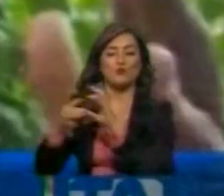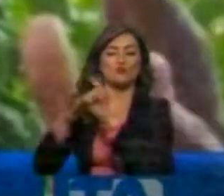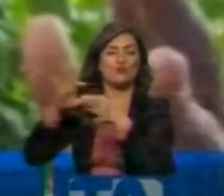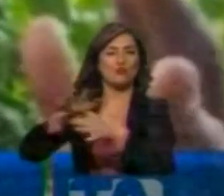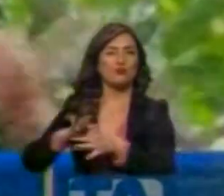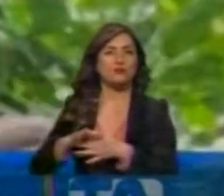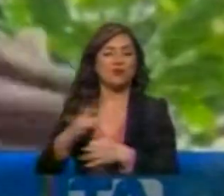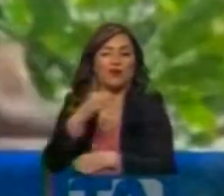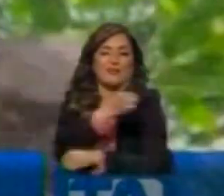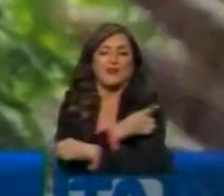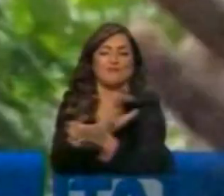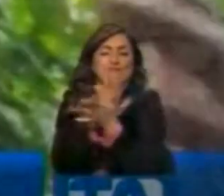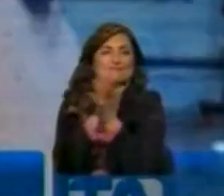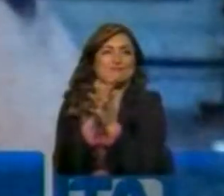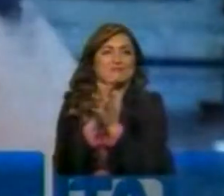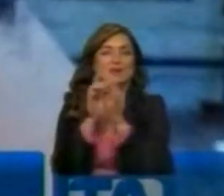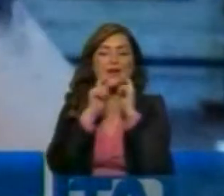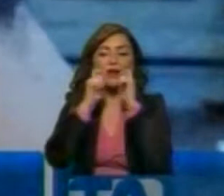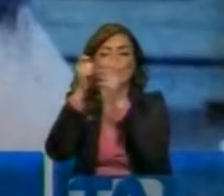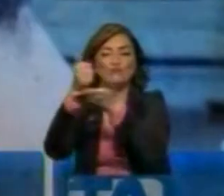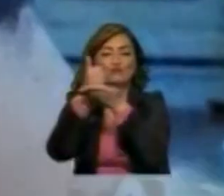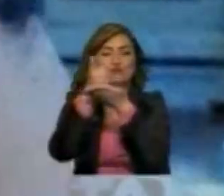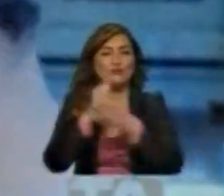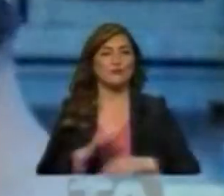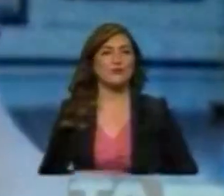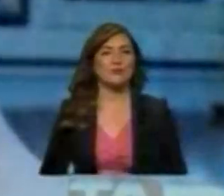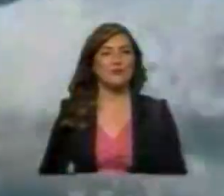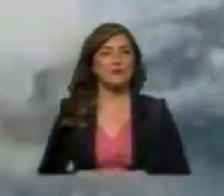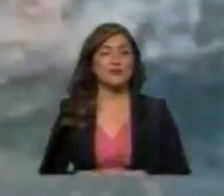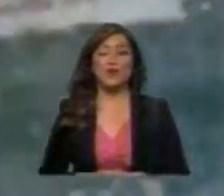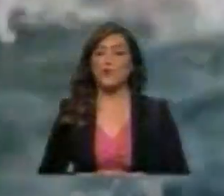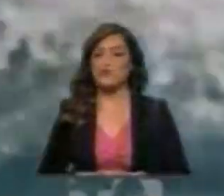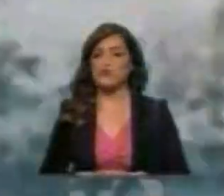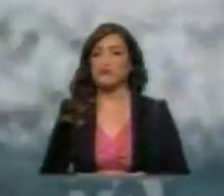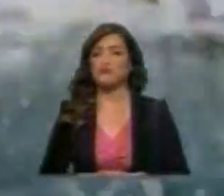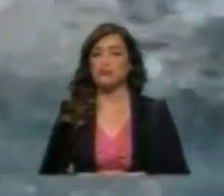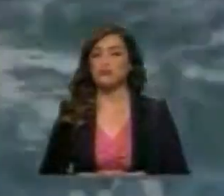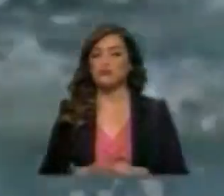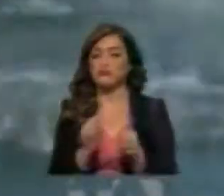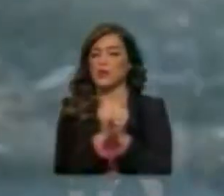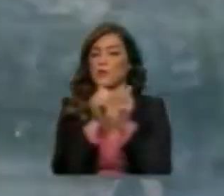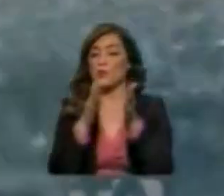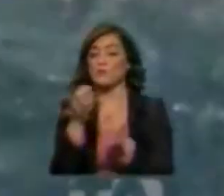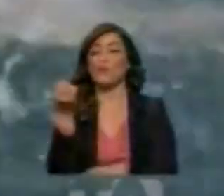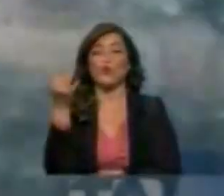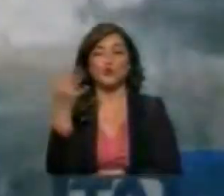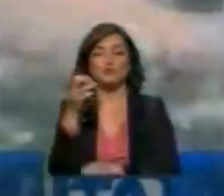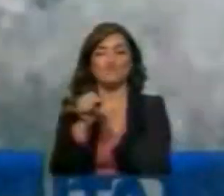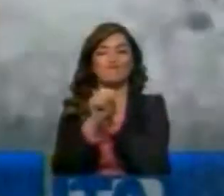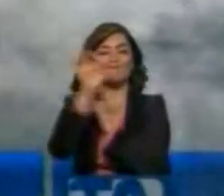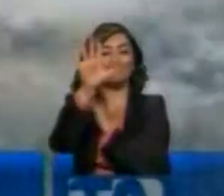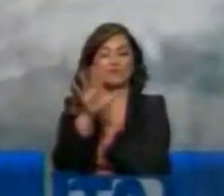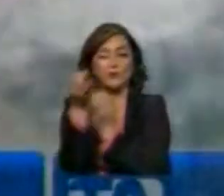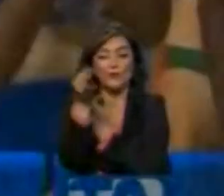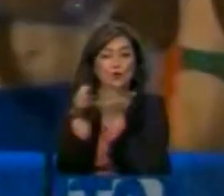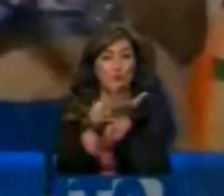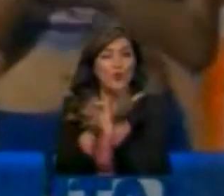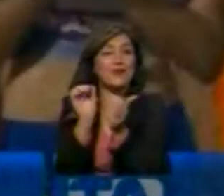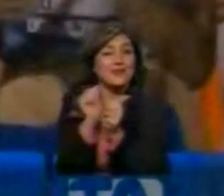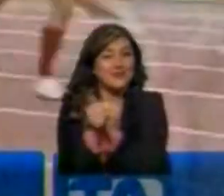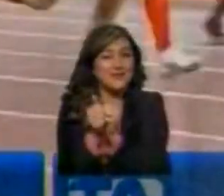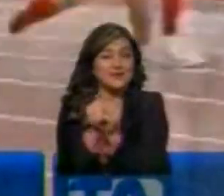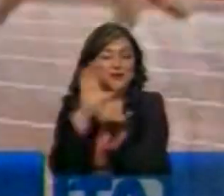ninguna delegación y yo lo pido a grito. Y es que ejemplos como estos hay muchos en nuestro país. En 5 años el presupuesto de deporte